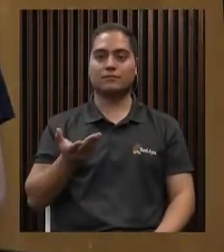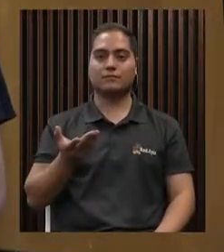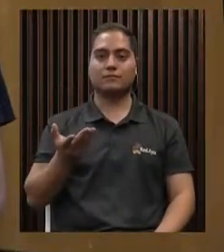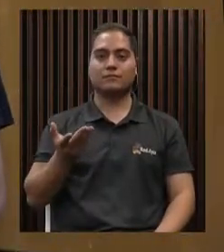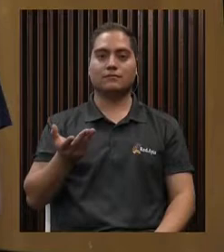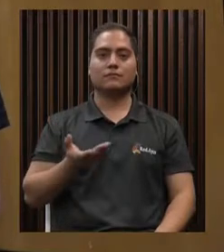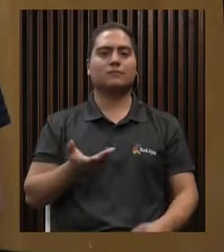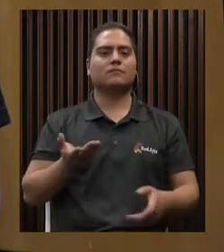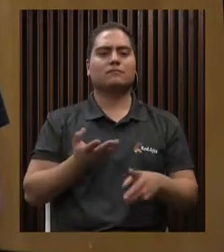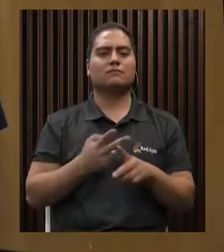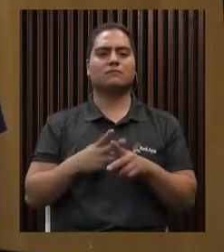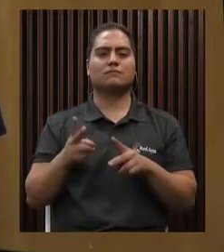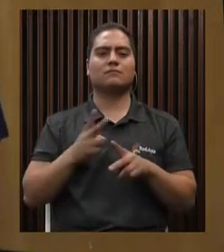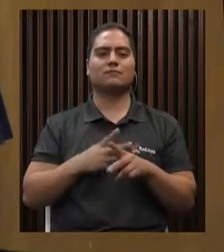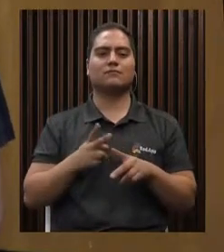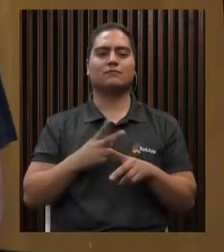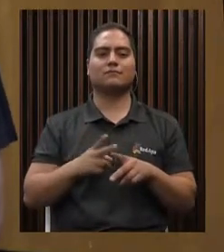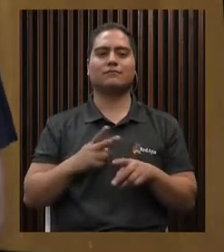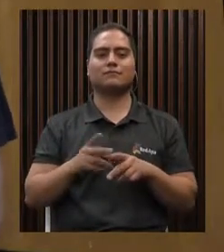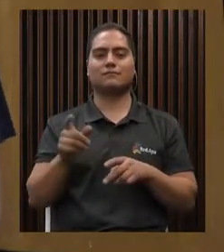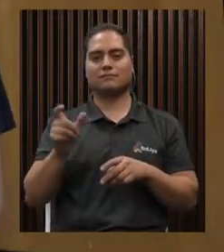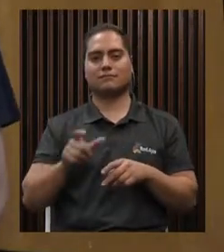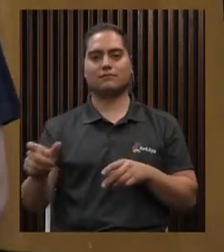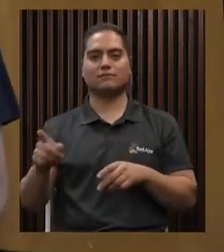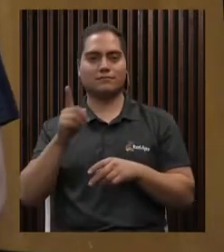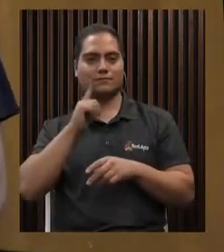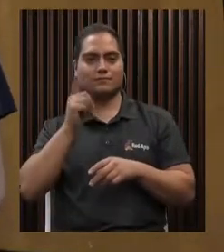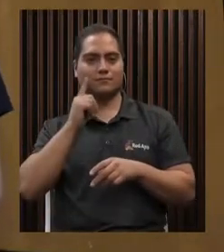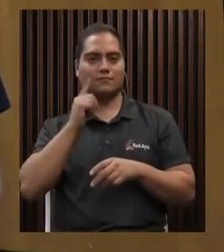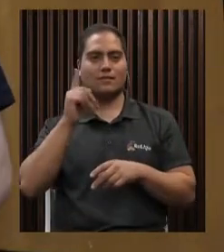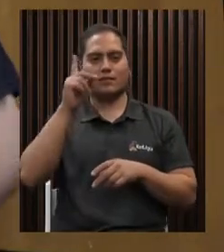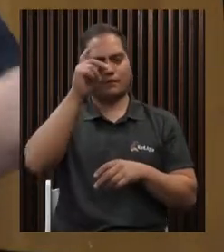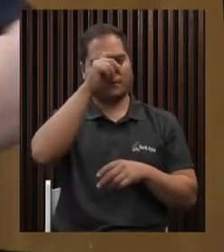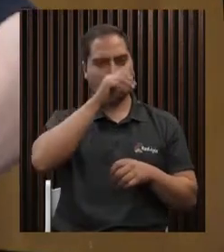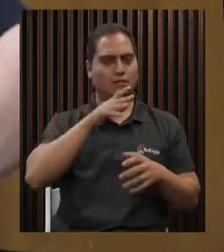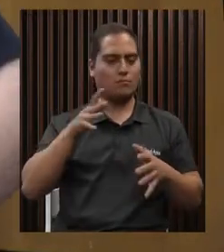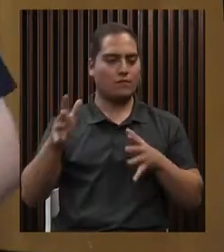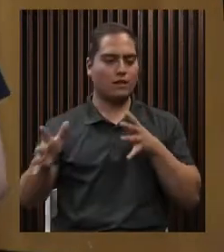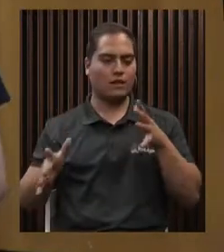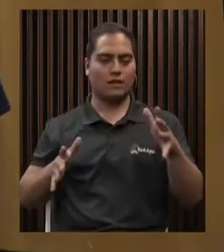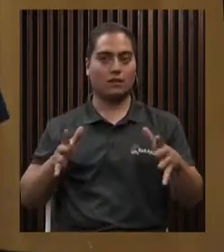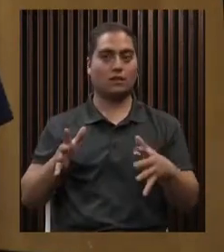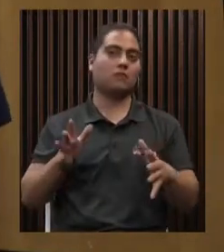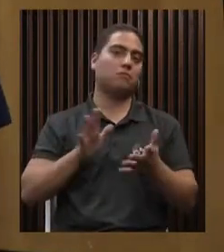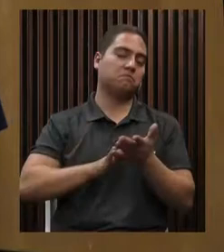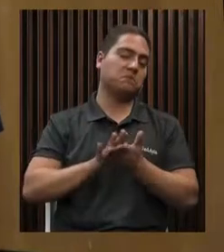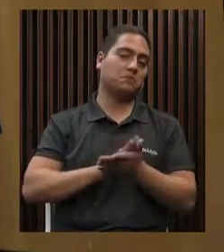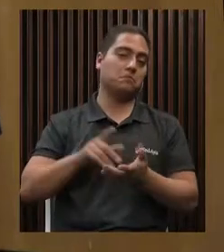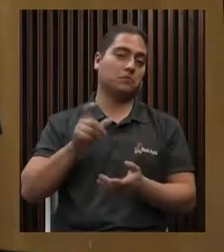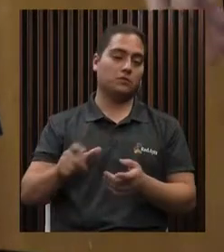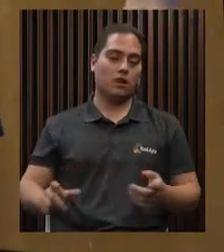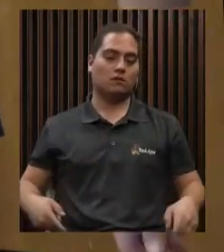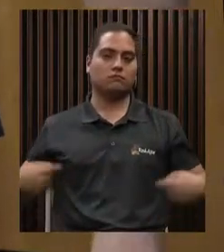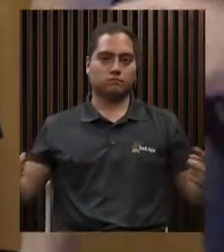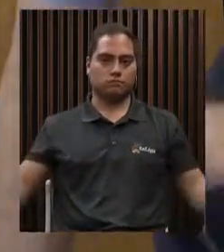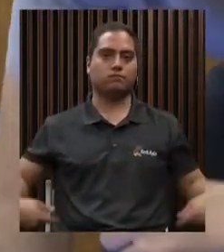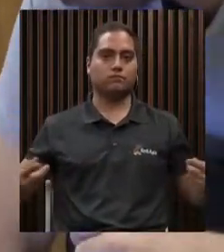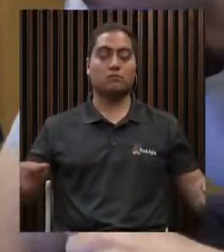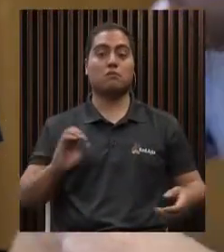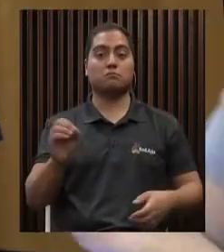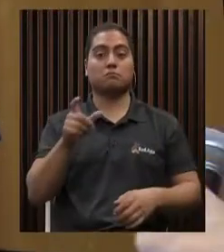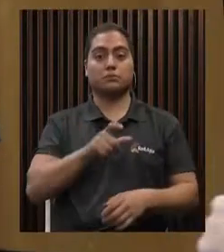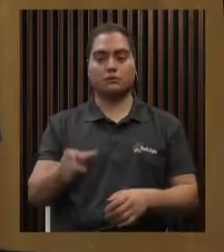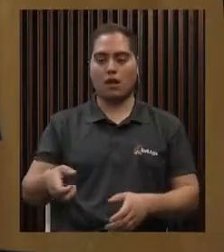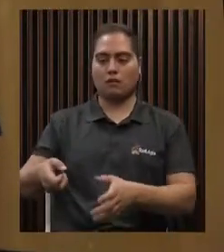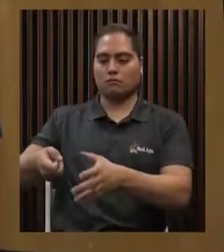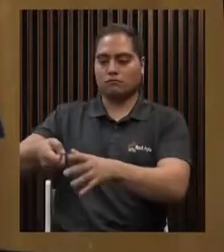cómo lo van a hacer aquellas personas que tienen dificultades de movilidad, los que utilizan silla de ruedas, por ejemplo, que utilizan muletas, las personas que a lo